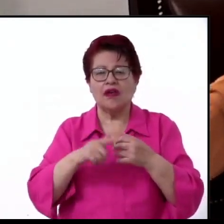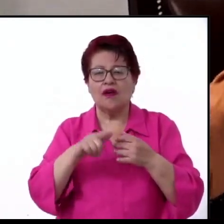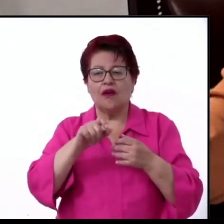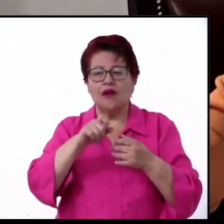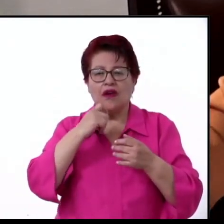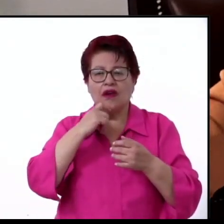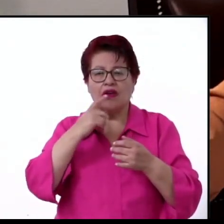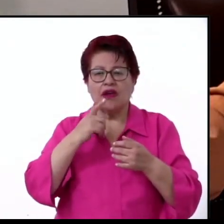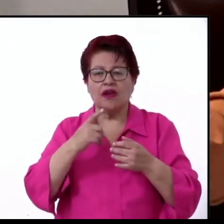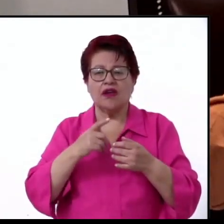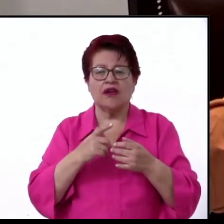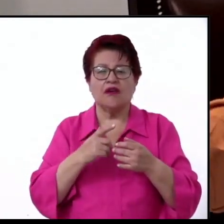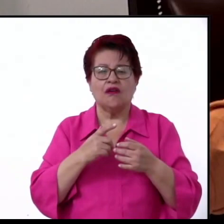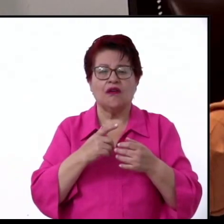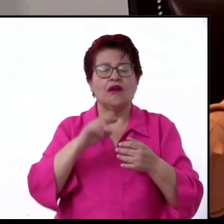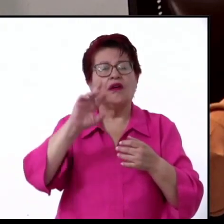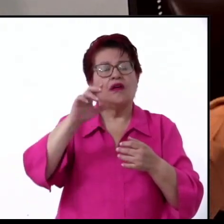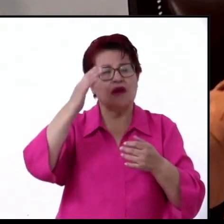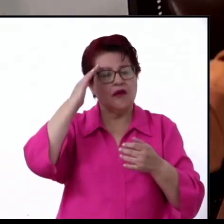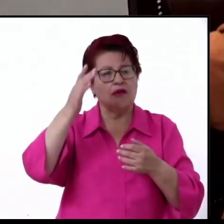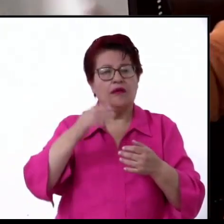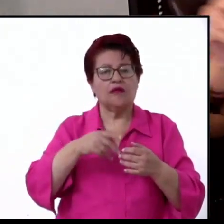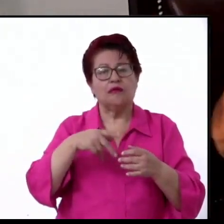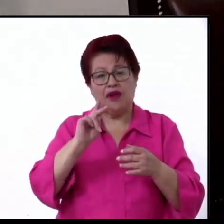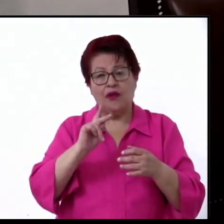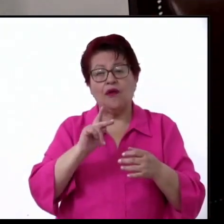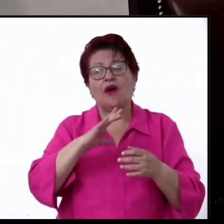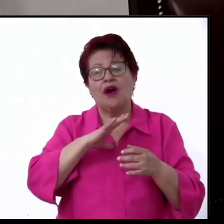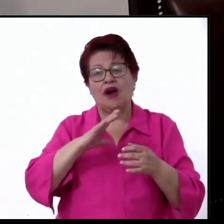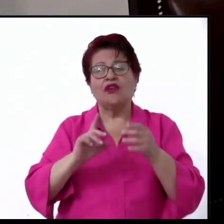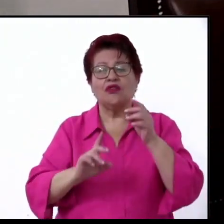quiero reconocer. Sin embargo, tenemos